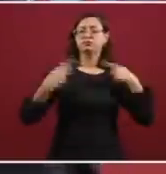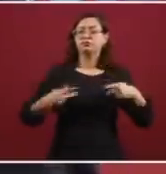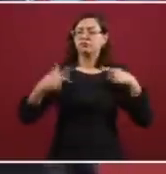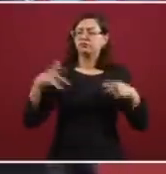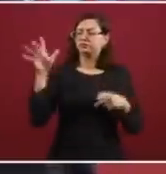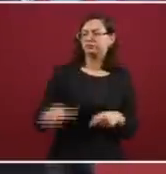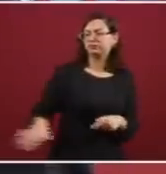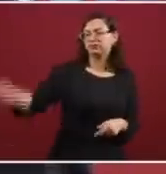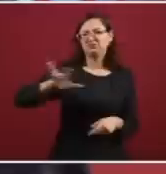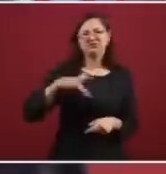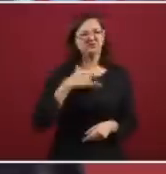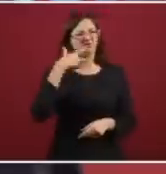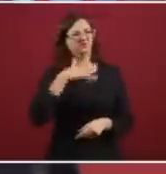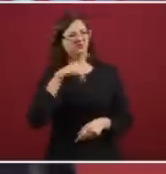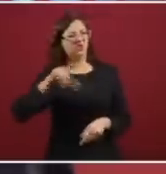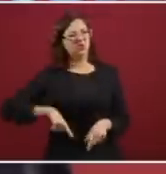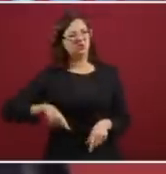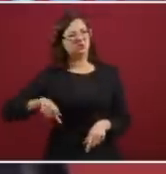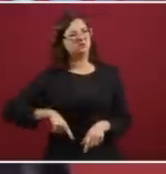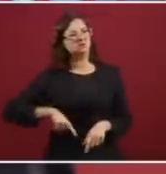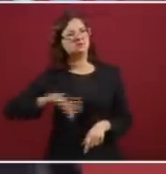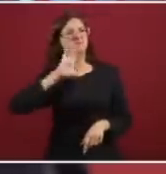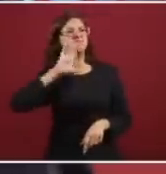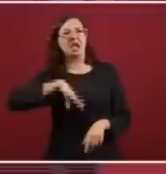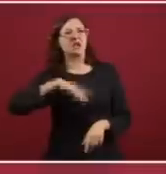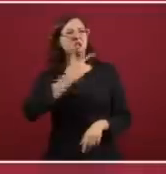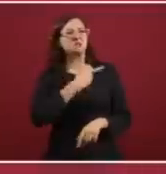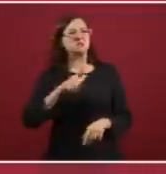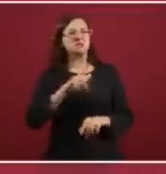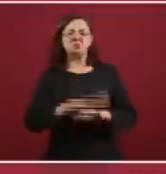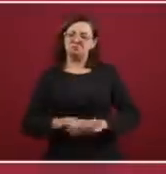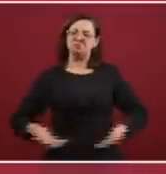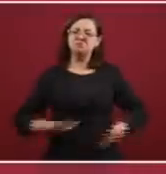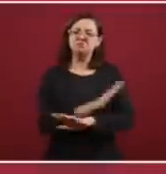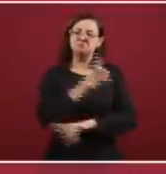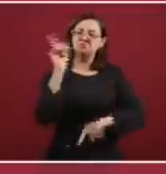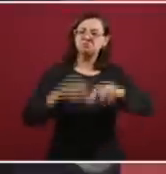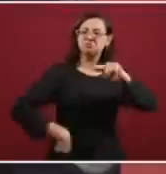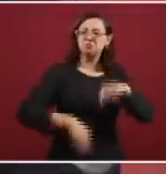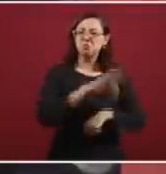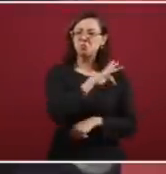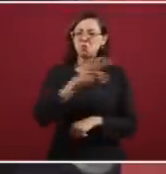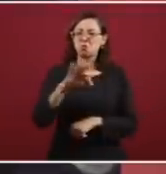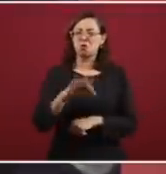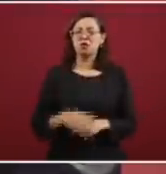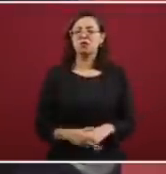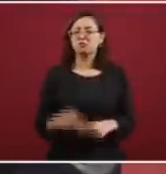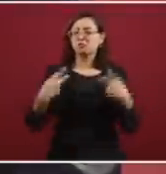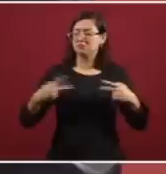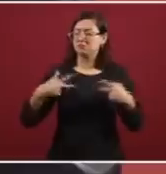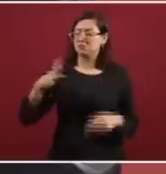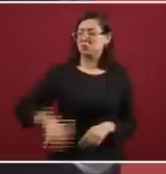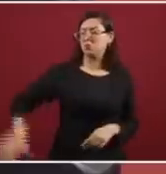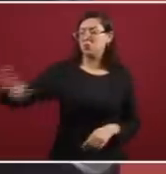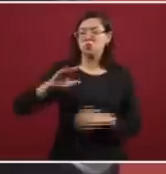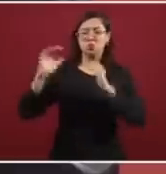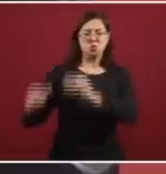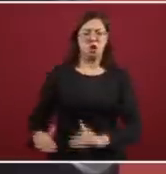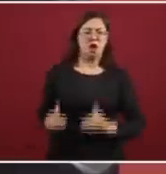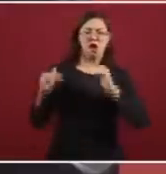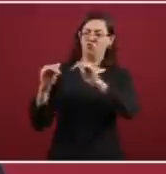a cambiar la forma de su gobierno. El pueblo es soberano.